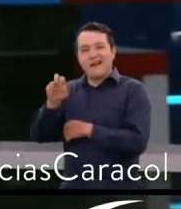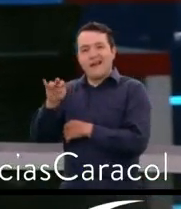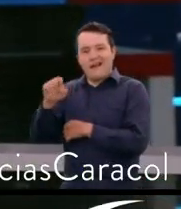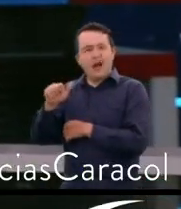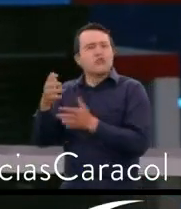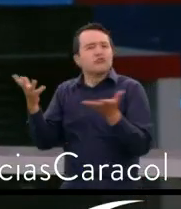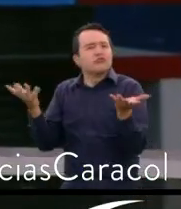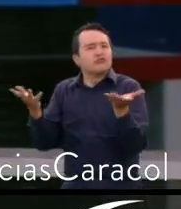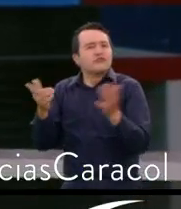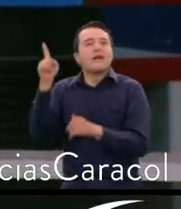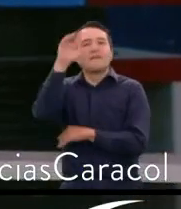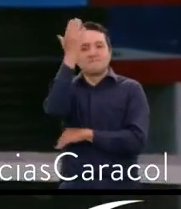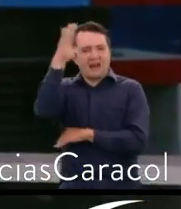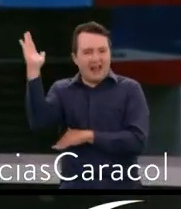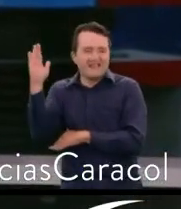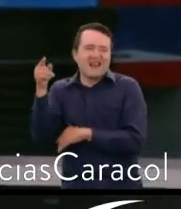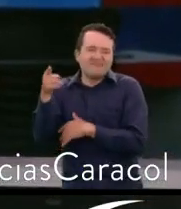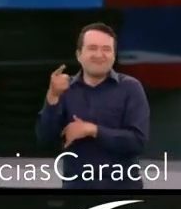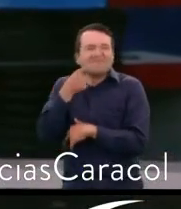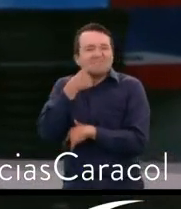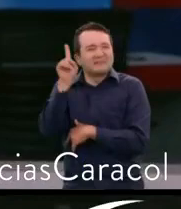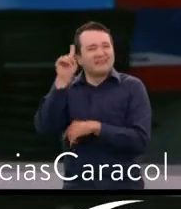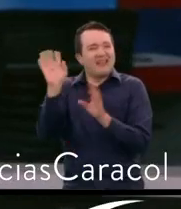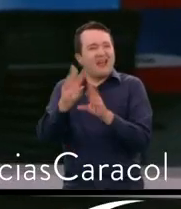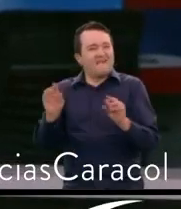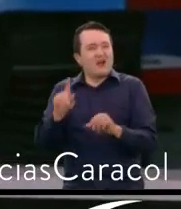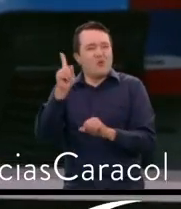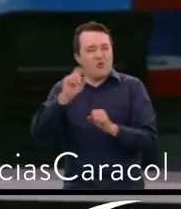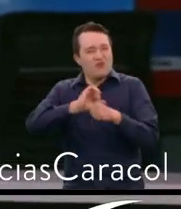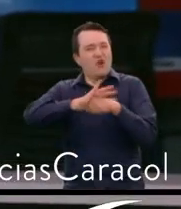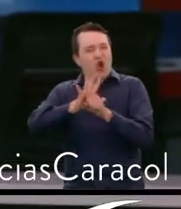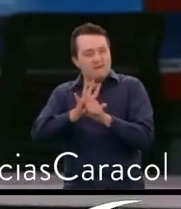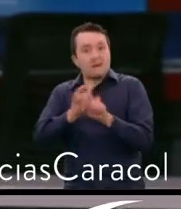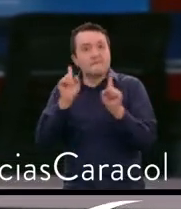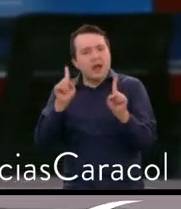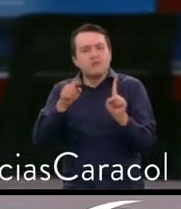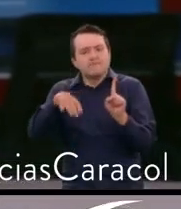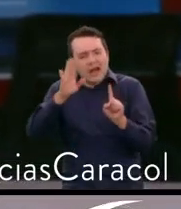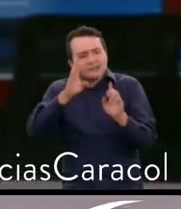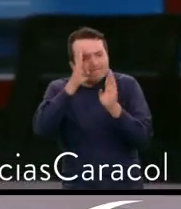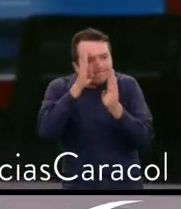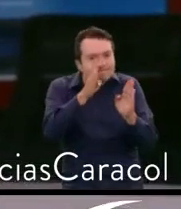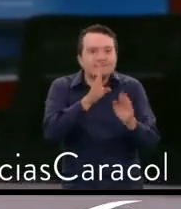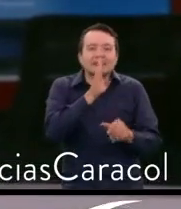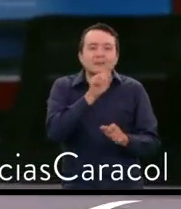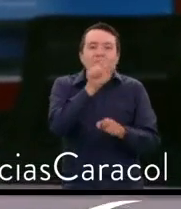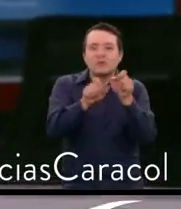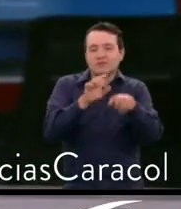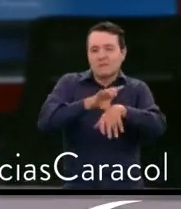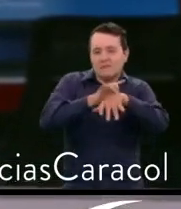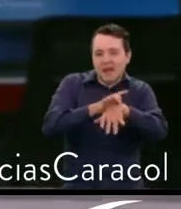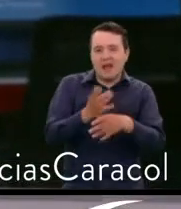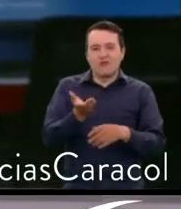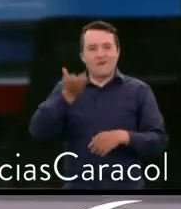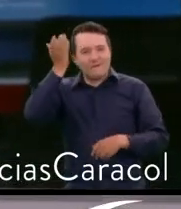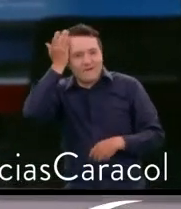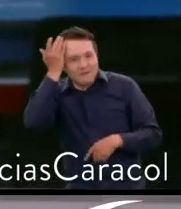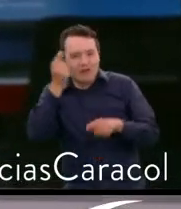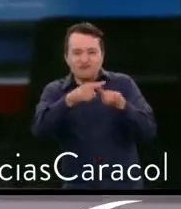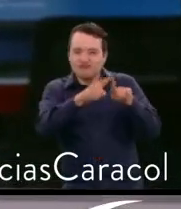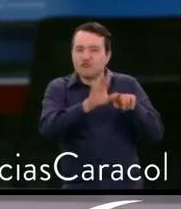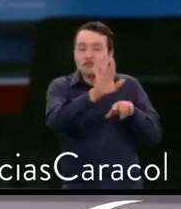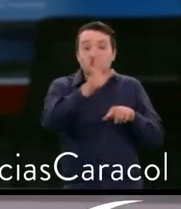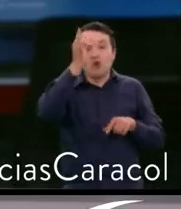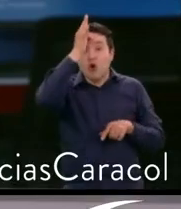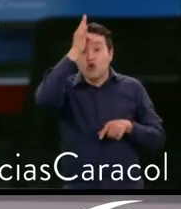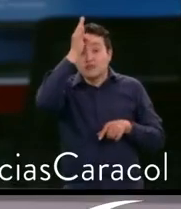atípica por supuesto por la pandemia y agradeciendo en primer lugar a nuestro personal médico en el hospital niño jesús allí se encuentran alejandra